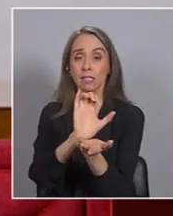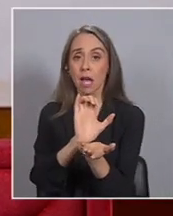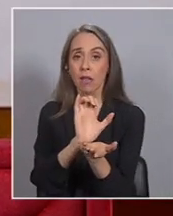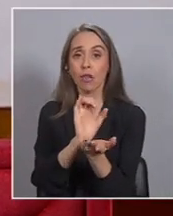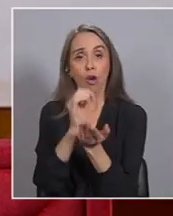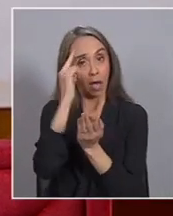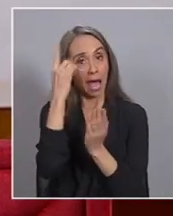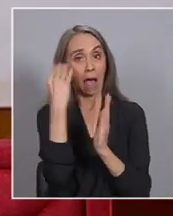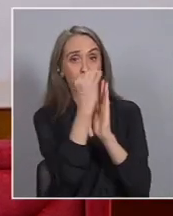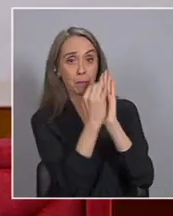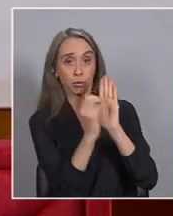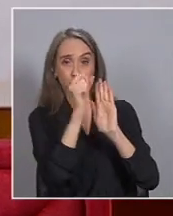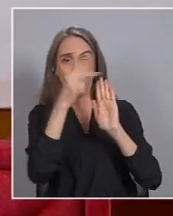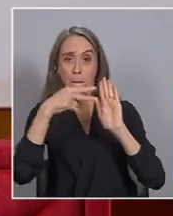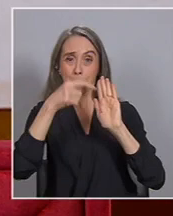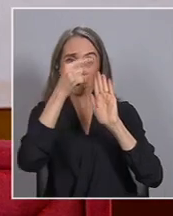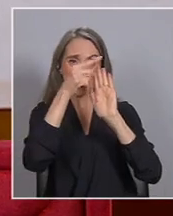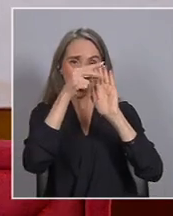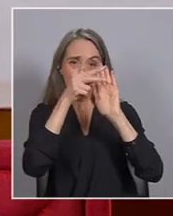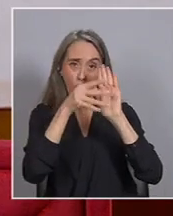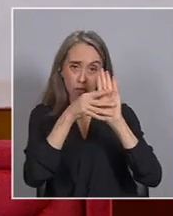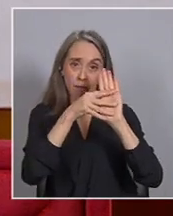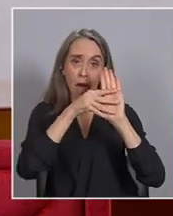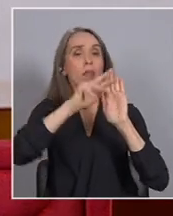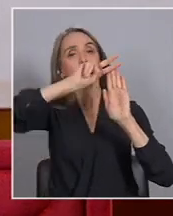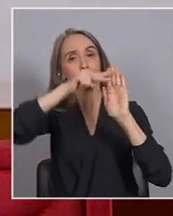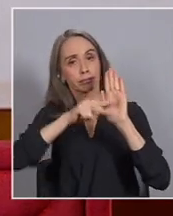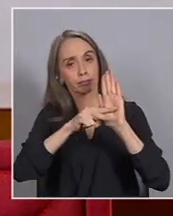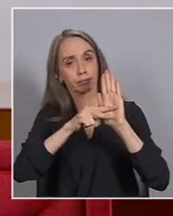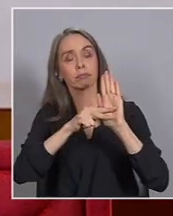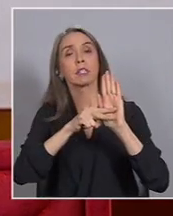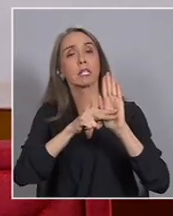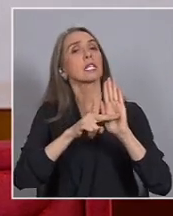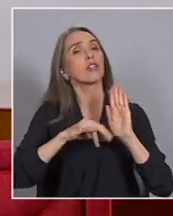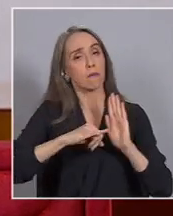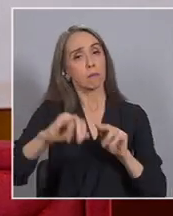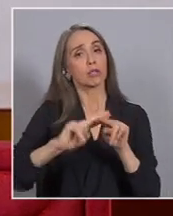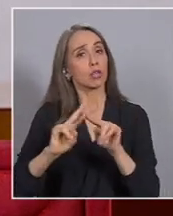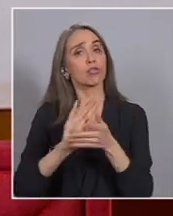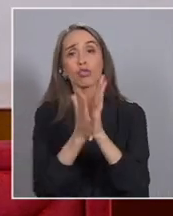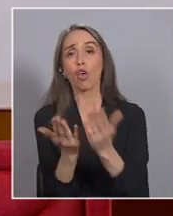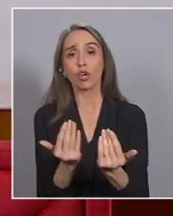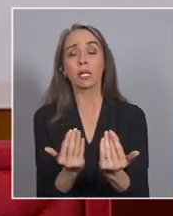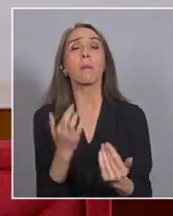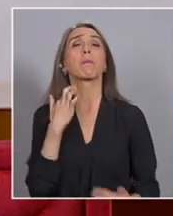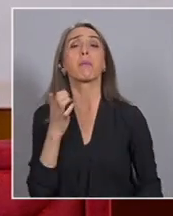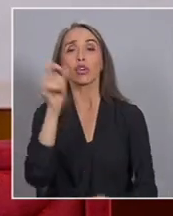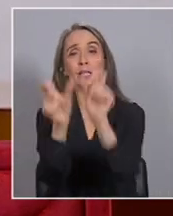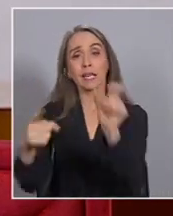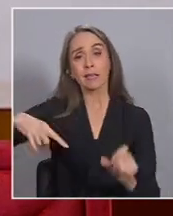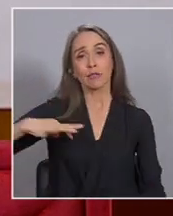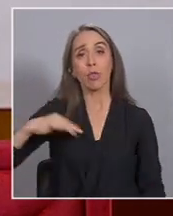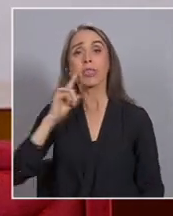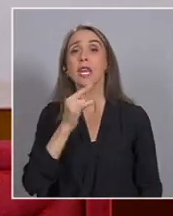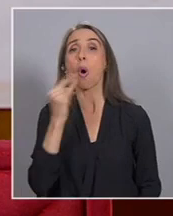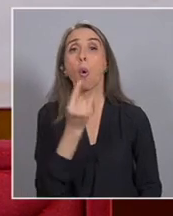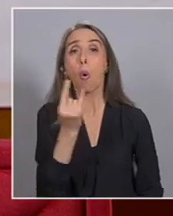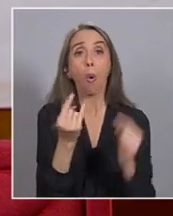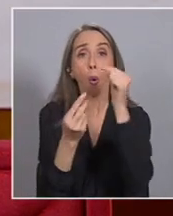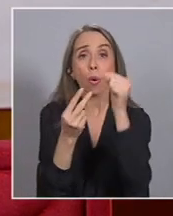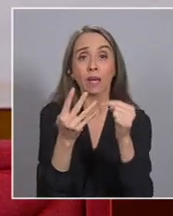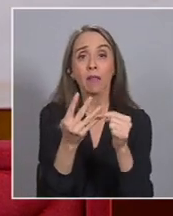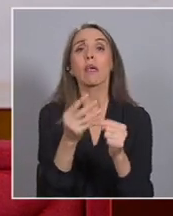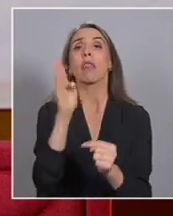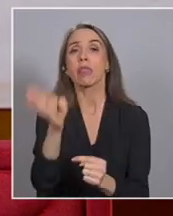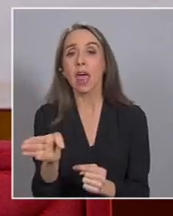reordenado nuestras prioridades y lo seguiremos haciendo todo lo que sea necesario. Porque las urgencias del pueblo deben ser